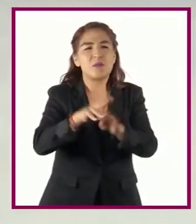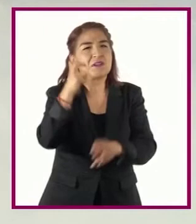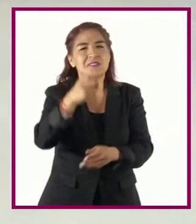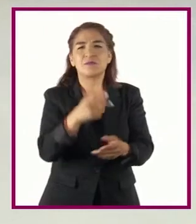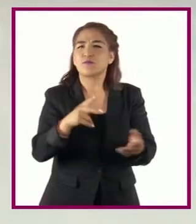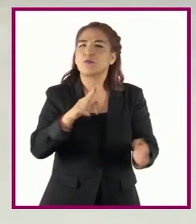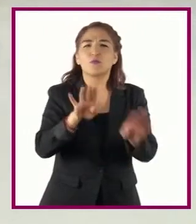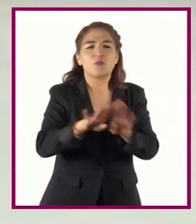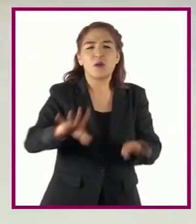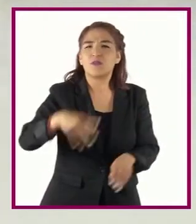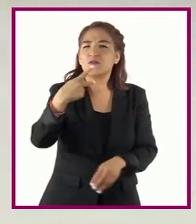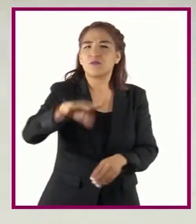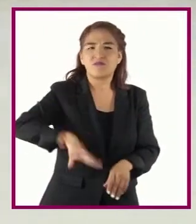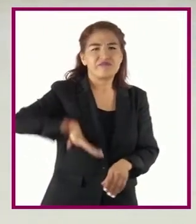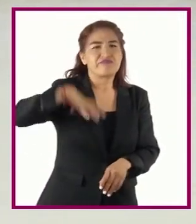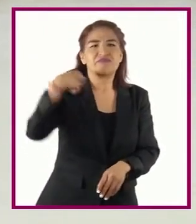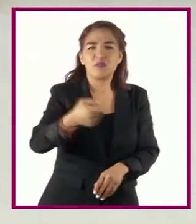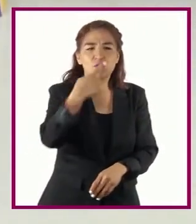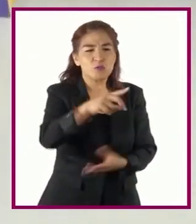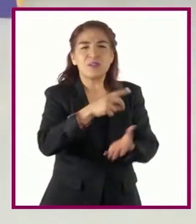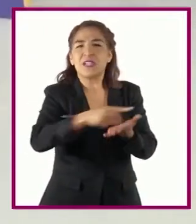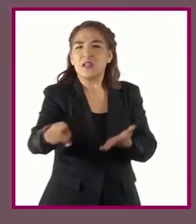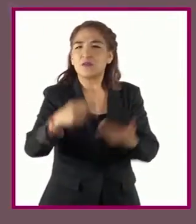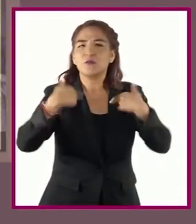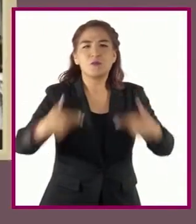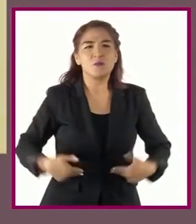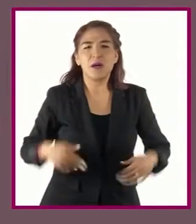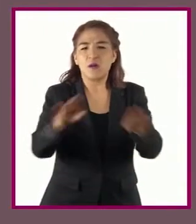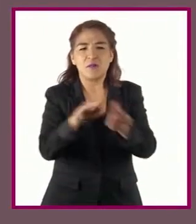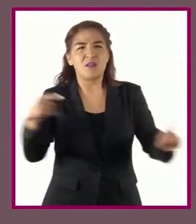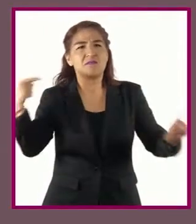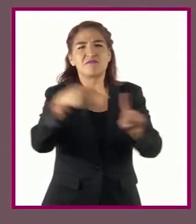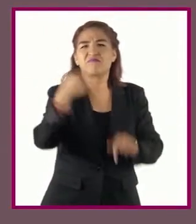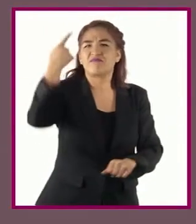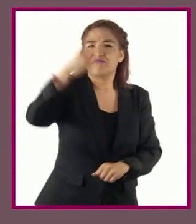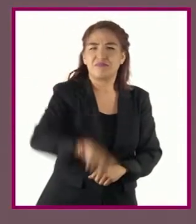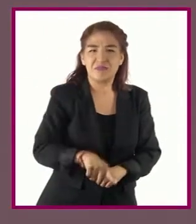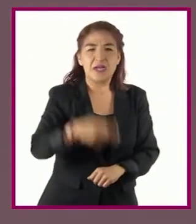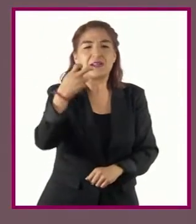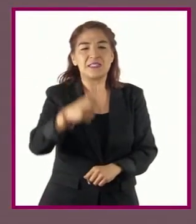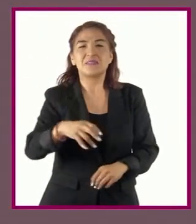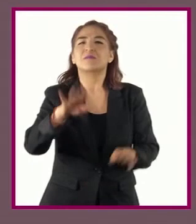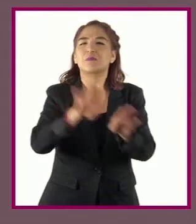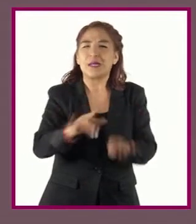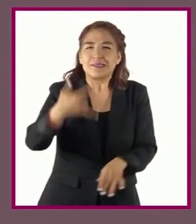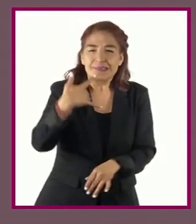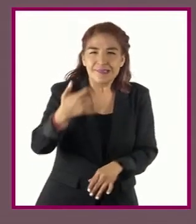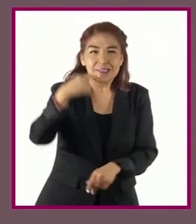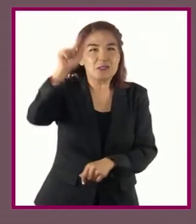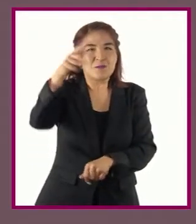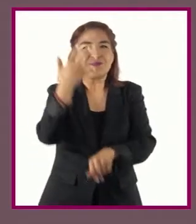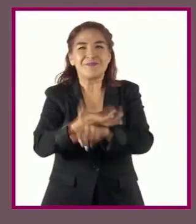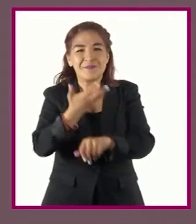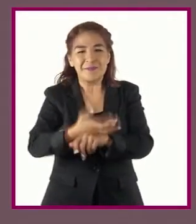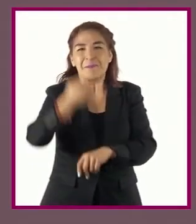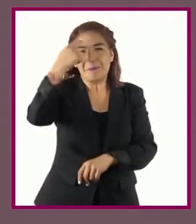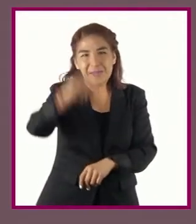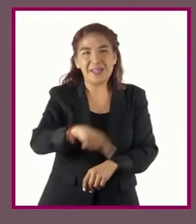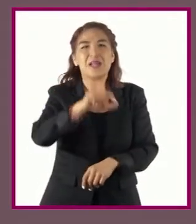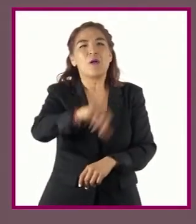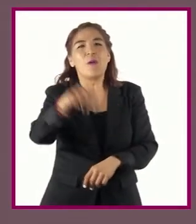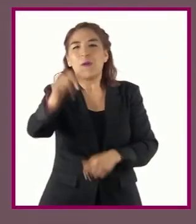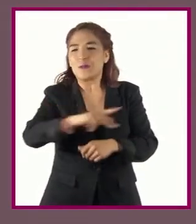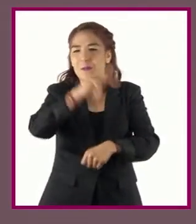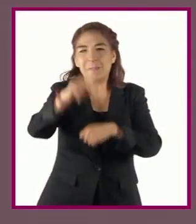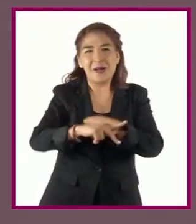derechos humanos que perpetraba la dictadura. A pesar de los esfuerzos del gobierno estadounidense porque otros países